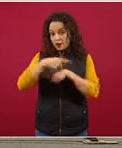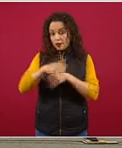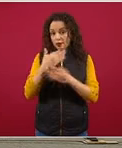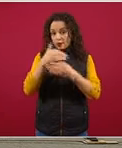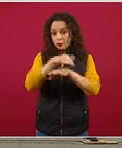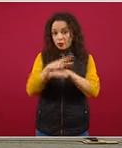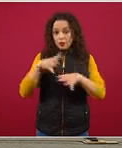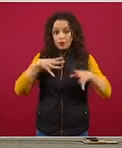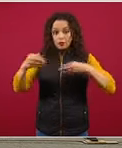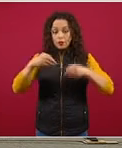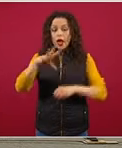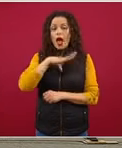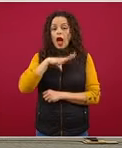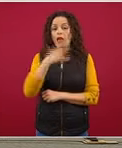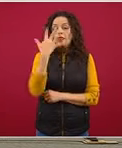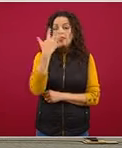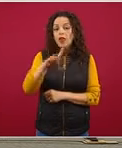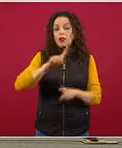tiene 10 indicadores.